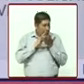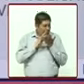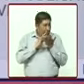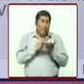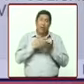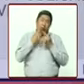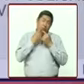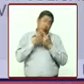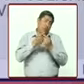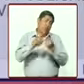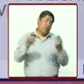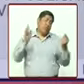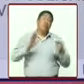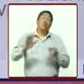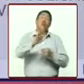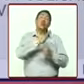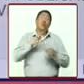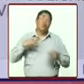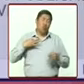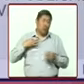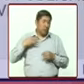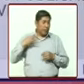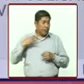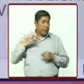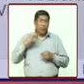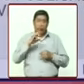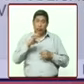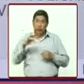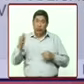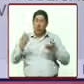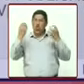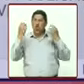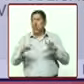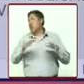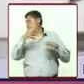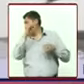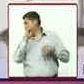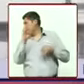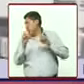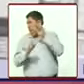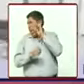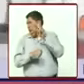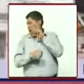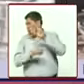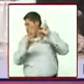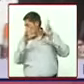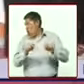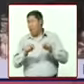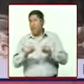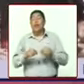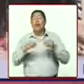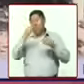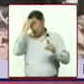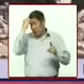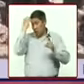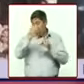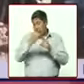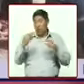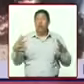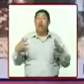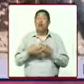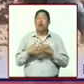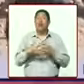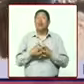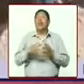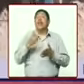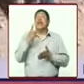el interior del trópico de Cochabamba donde ya no obedecen a Evo Morales. Que el objetivo del bloqueo es